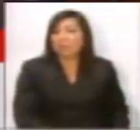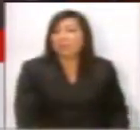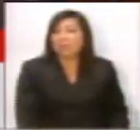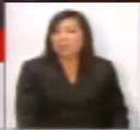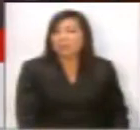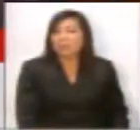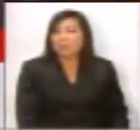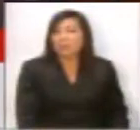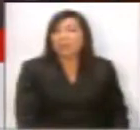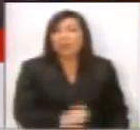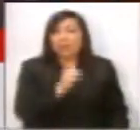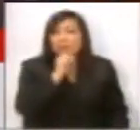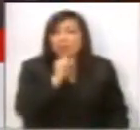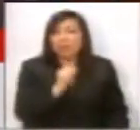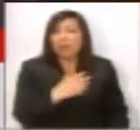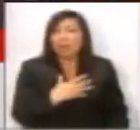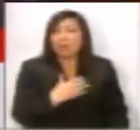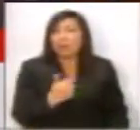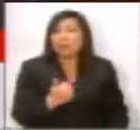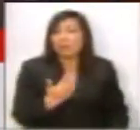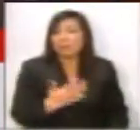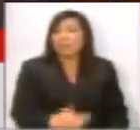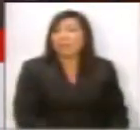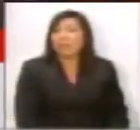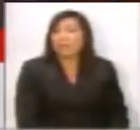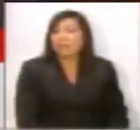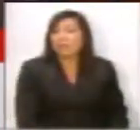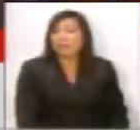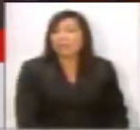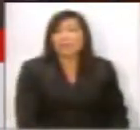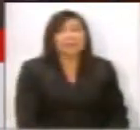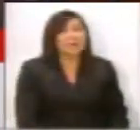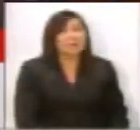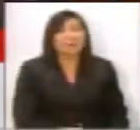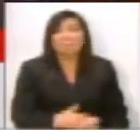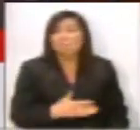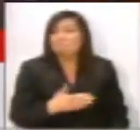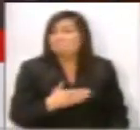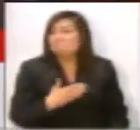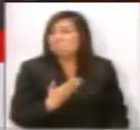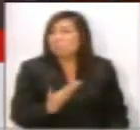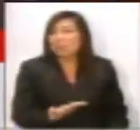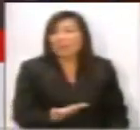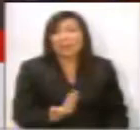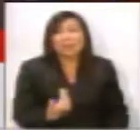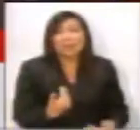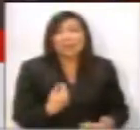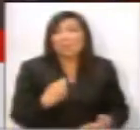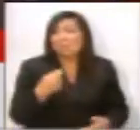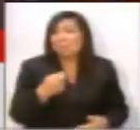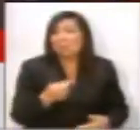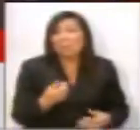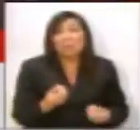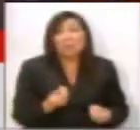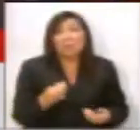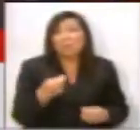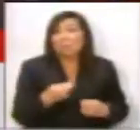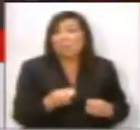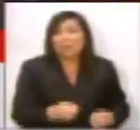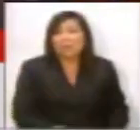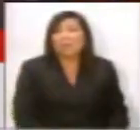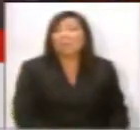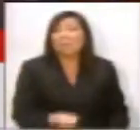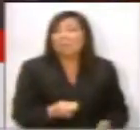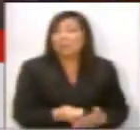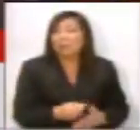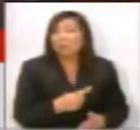65, que a los viejitos que tienen 65 años, que no pueden tener una pensión porque no han aportado, se